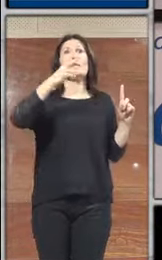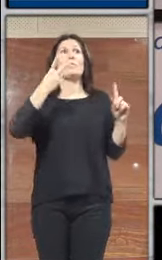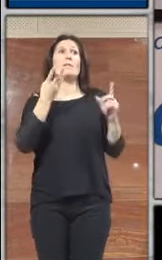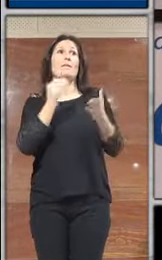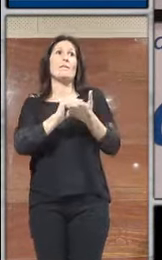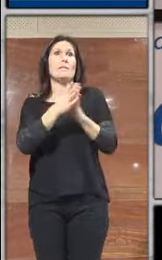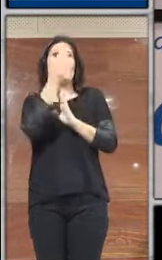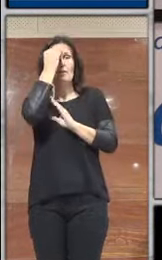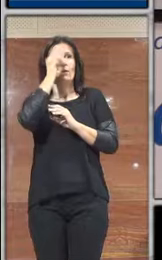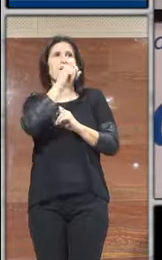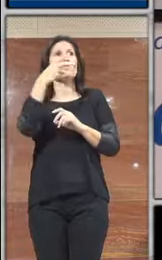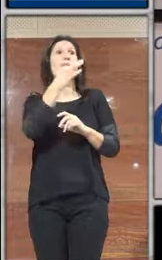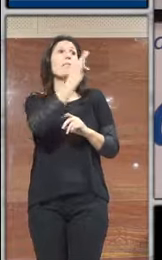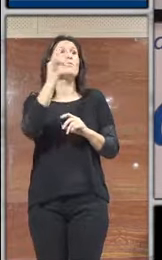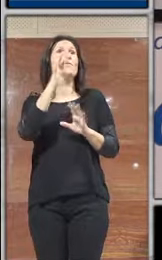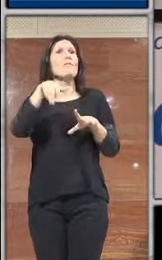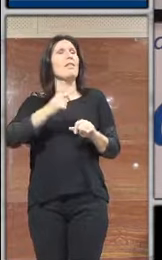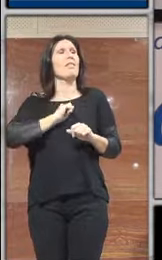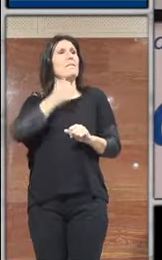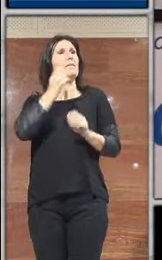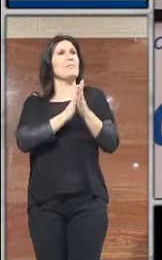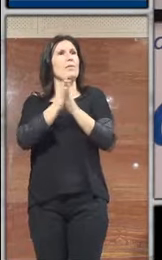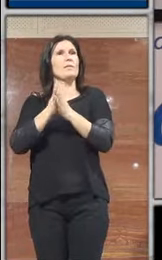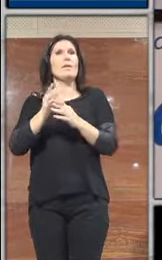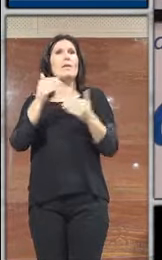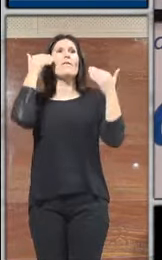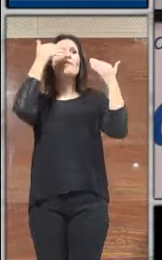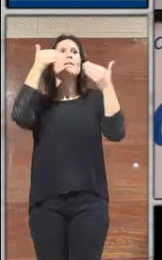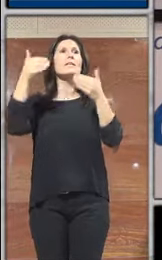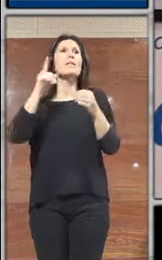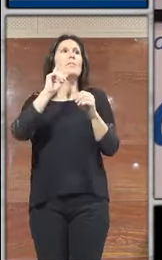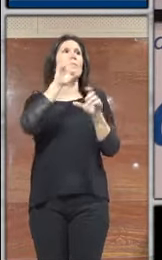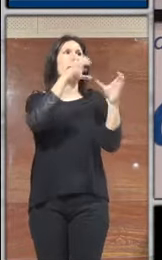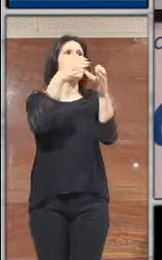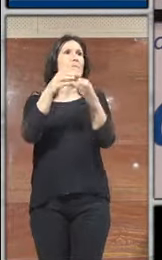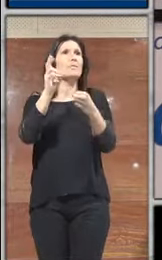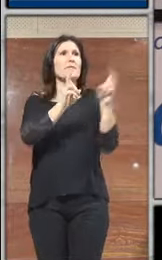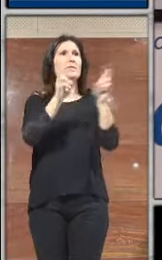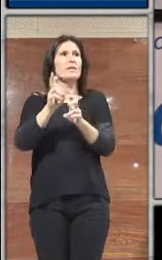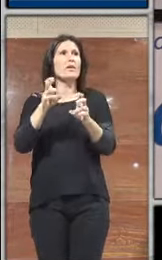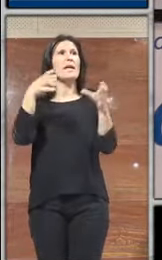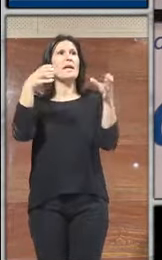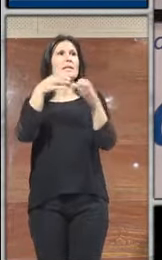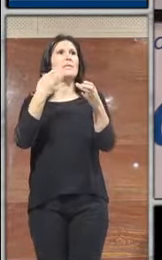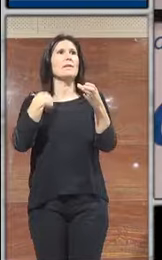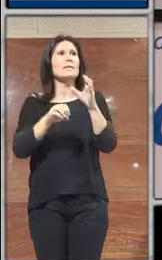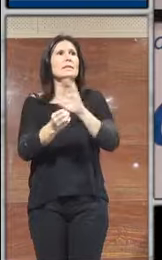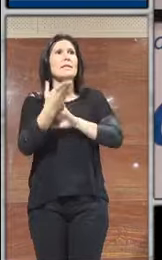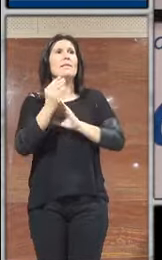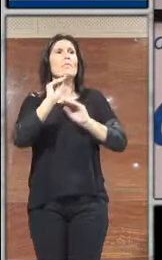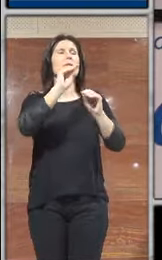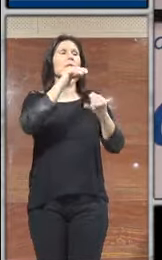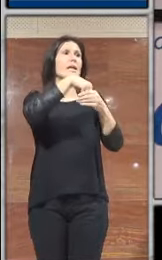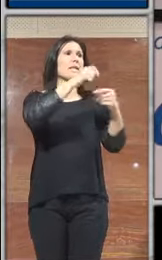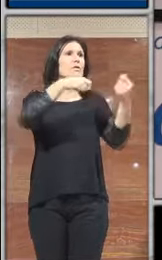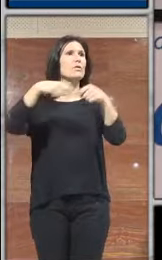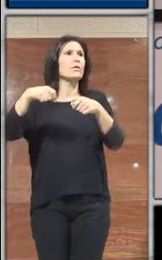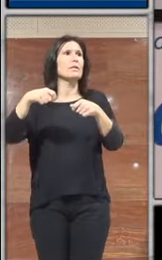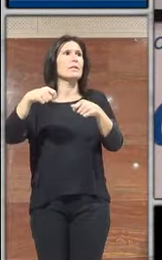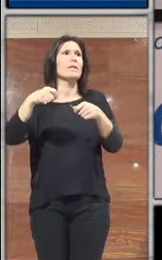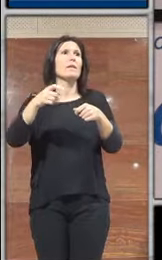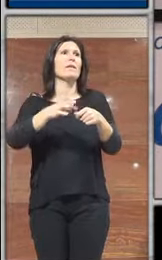resultados felicitaros a los equipos que habéis estado aquí a los equipos que se han quedado en vuestras asociaciones por